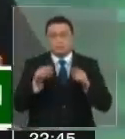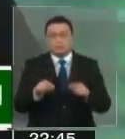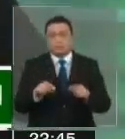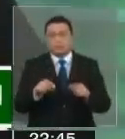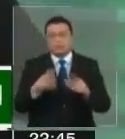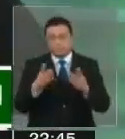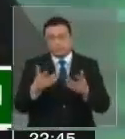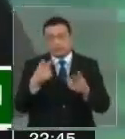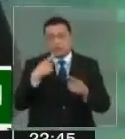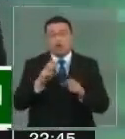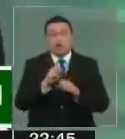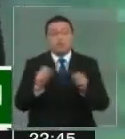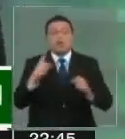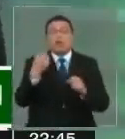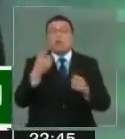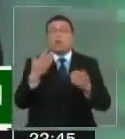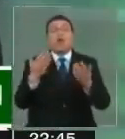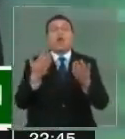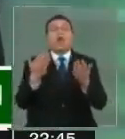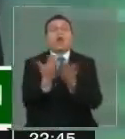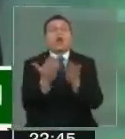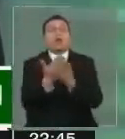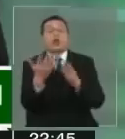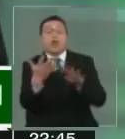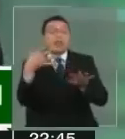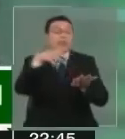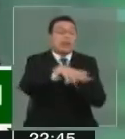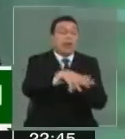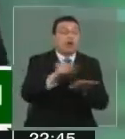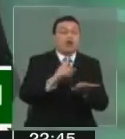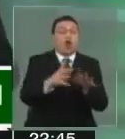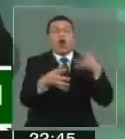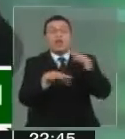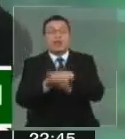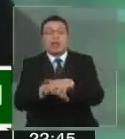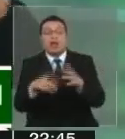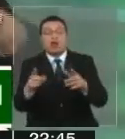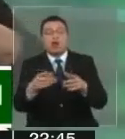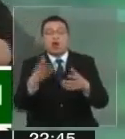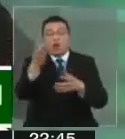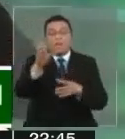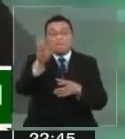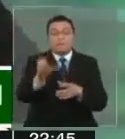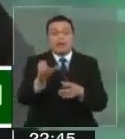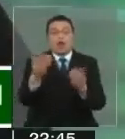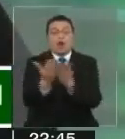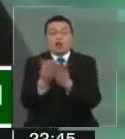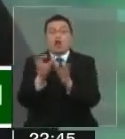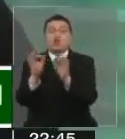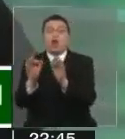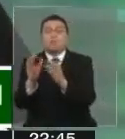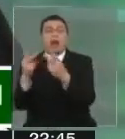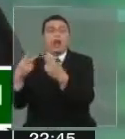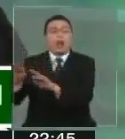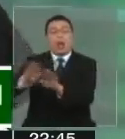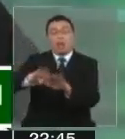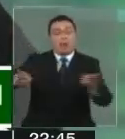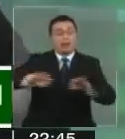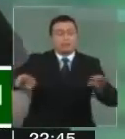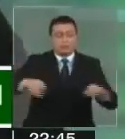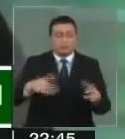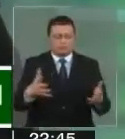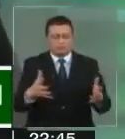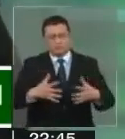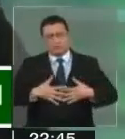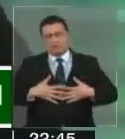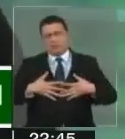no pueden haber colegios integrados y no integrados, si me entendí, colegios para gente normal. O sea, todo eso ya es de una